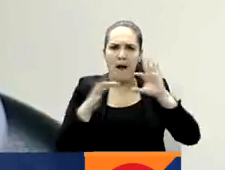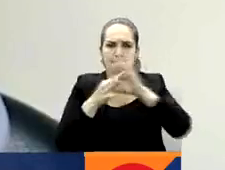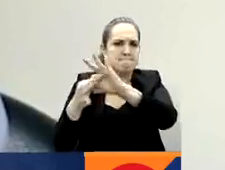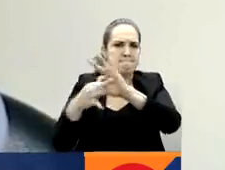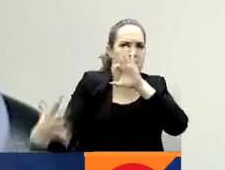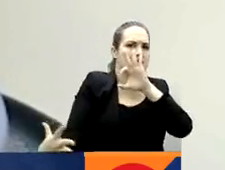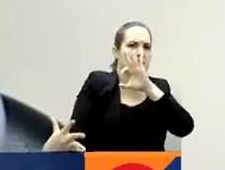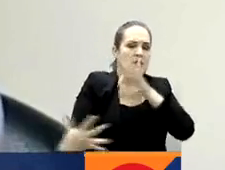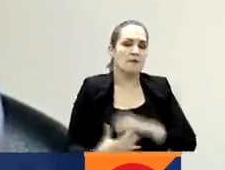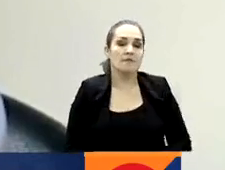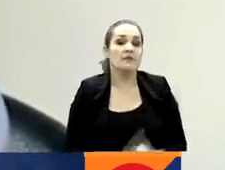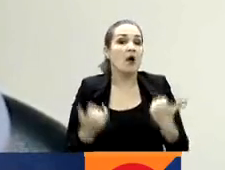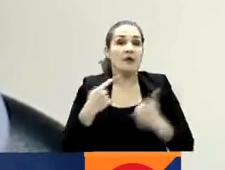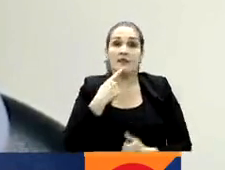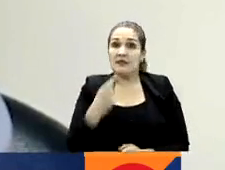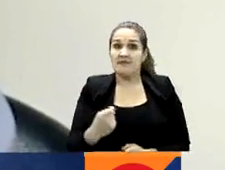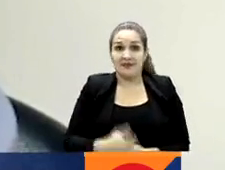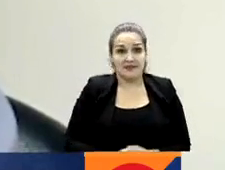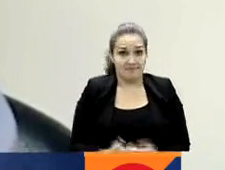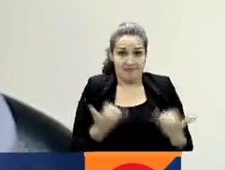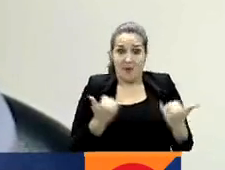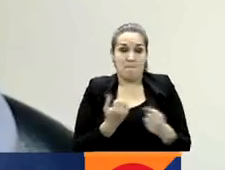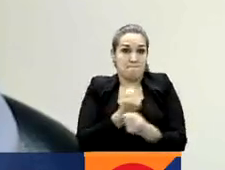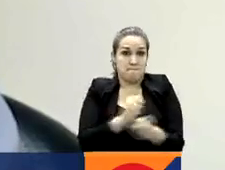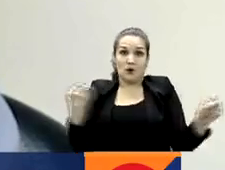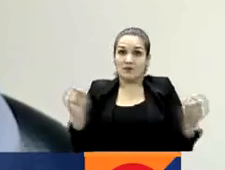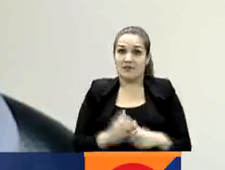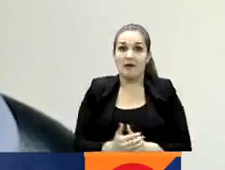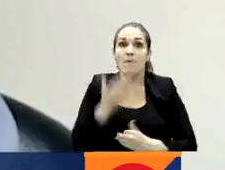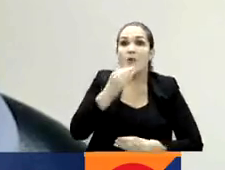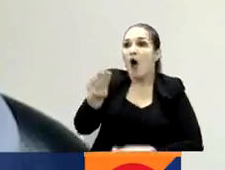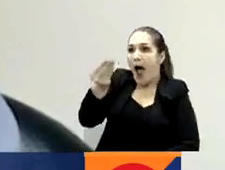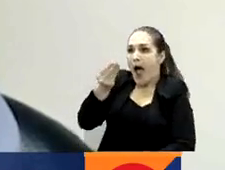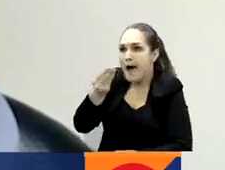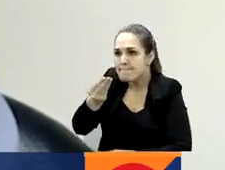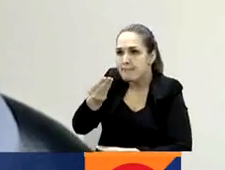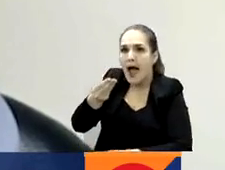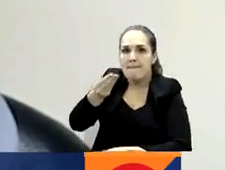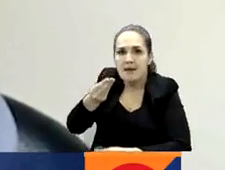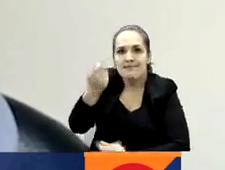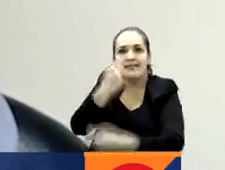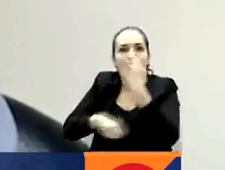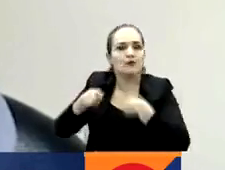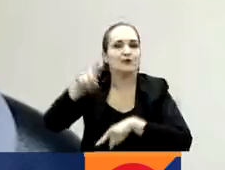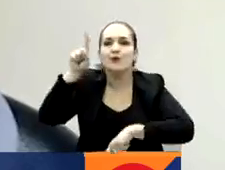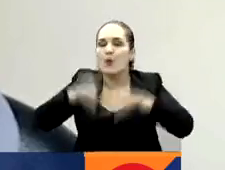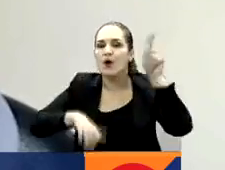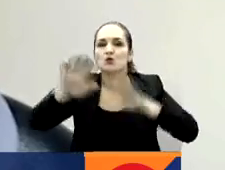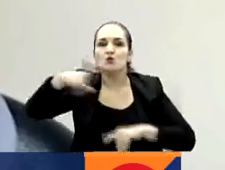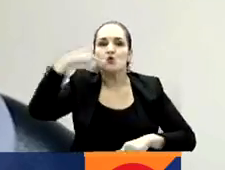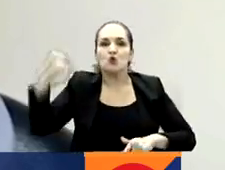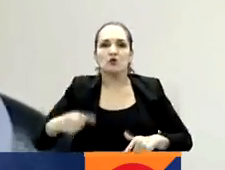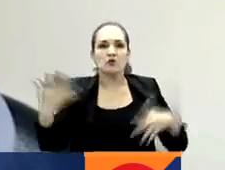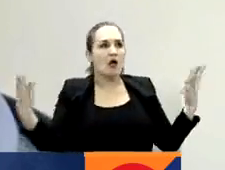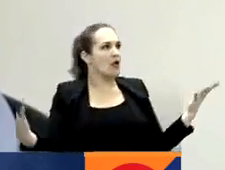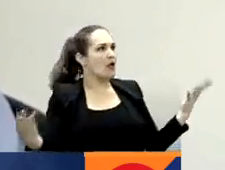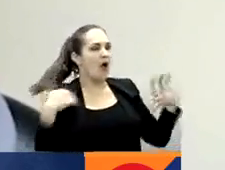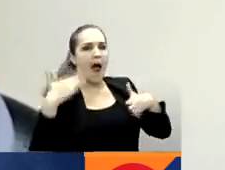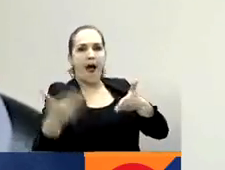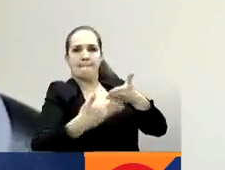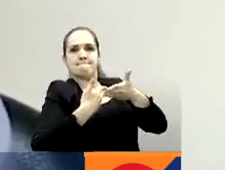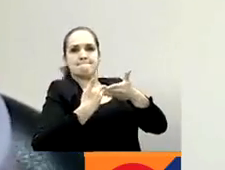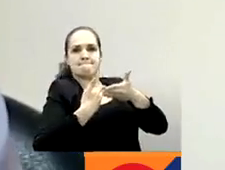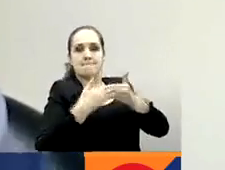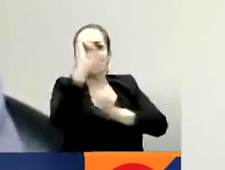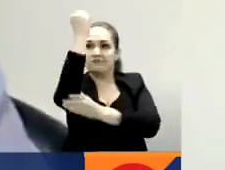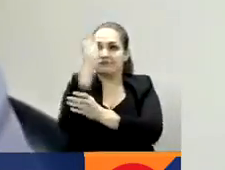resulta prácticamente imposible hacer negocios con Rusia en ese momento y por lo tanto pues van a tener dificultades de